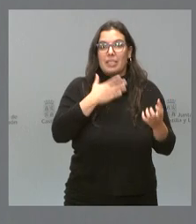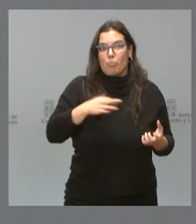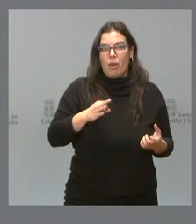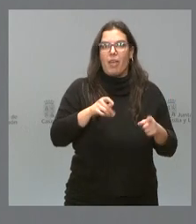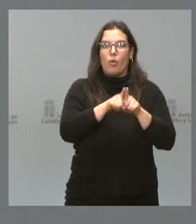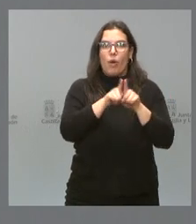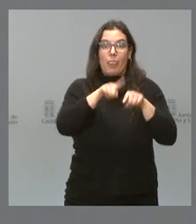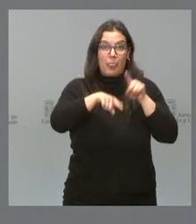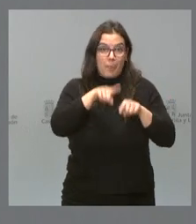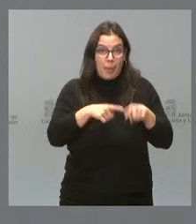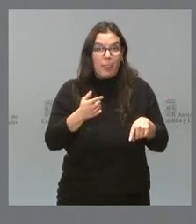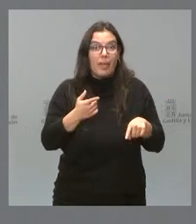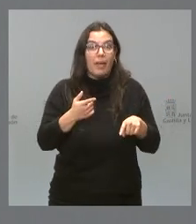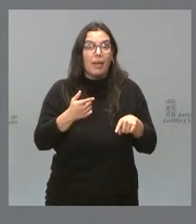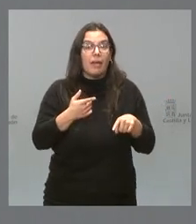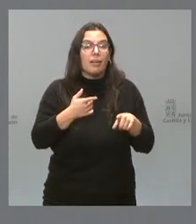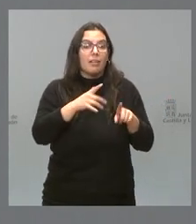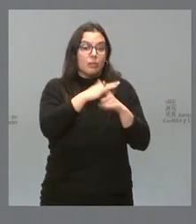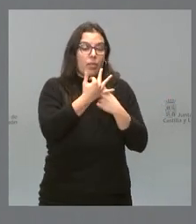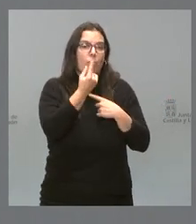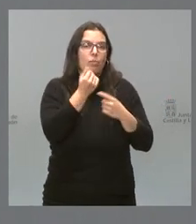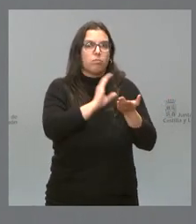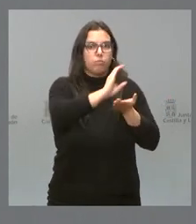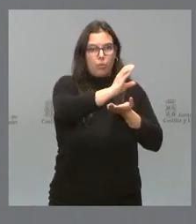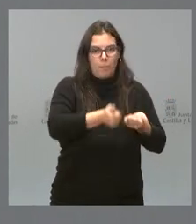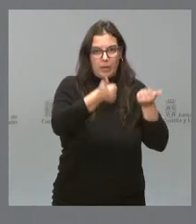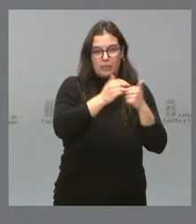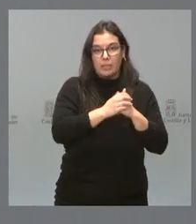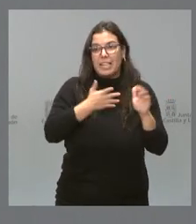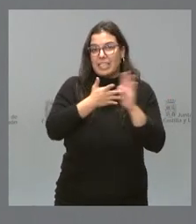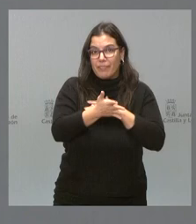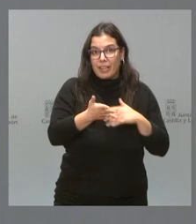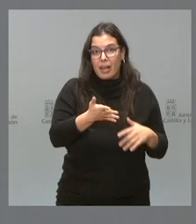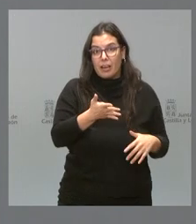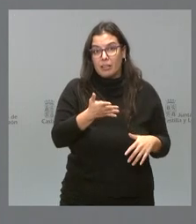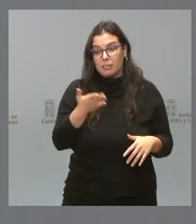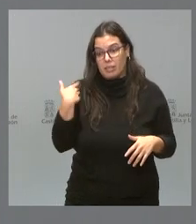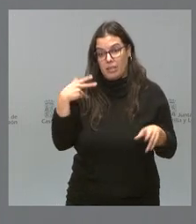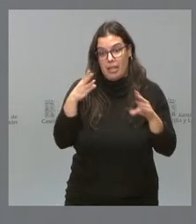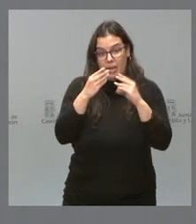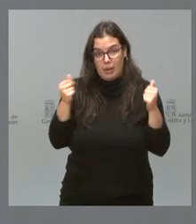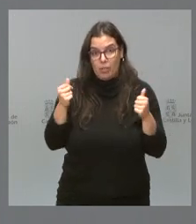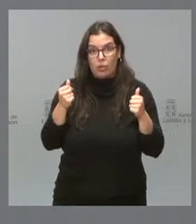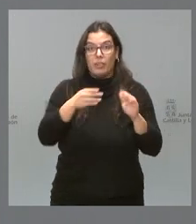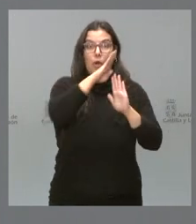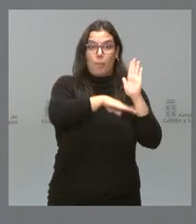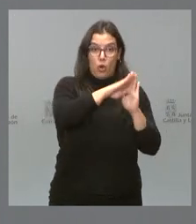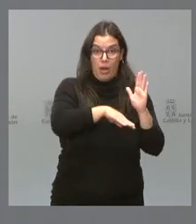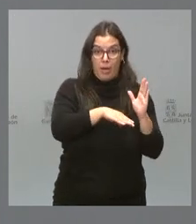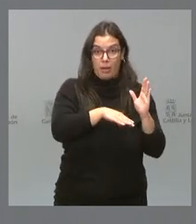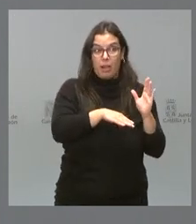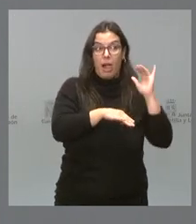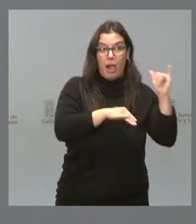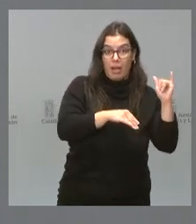necesario en función de organizaciones que se pudieran producir entiendo que la bonificación que se ha eliminado era Además del programa dique Entonces